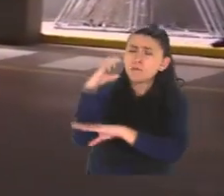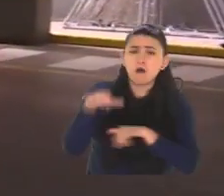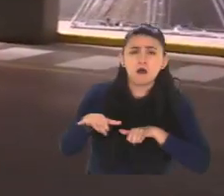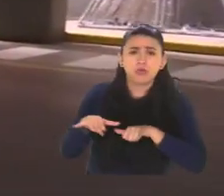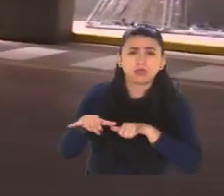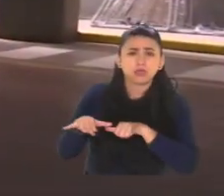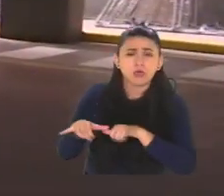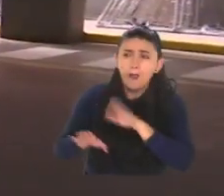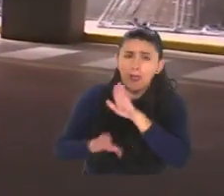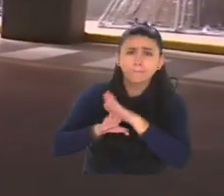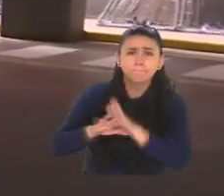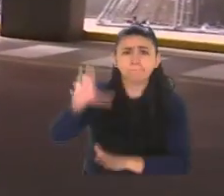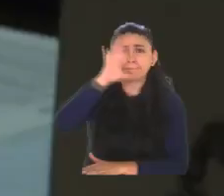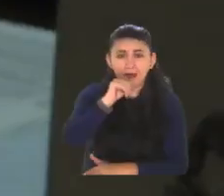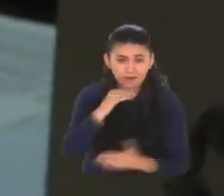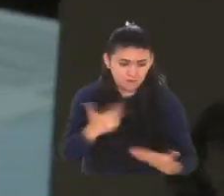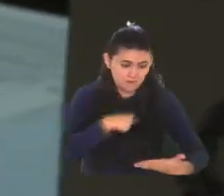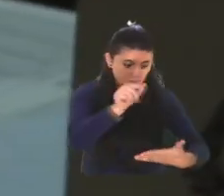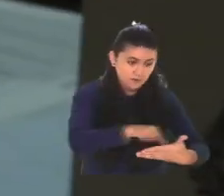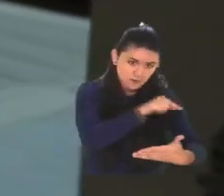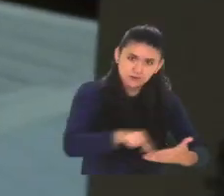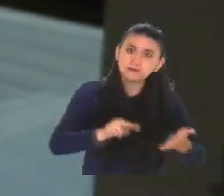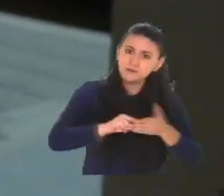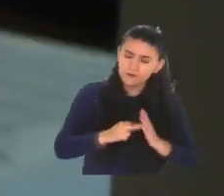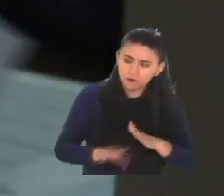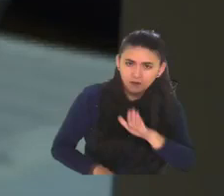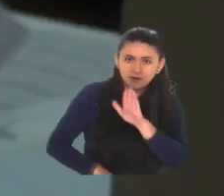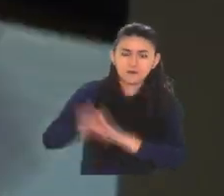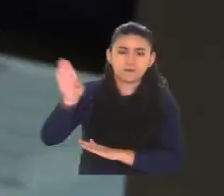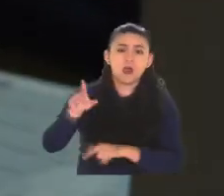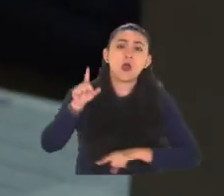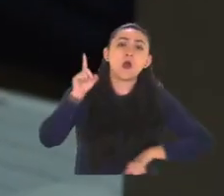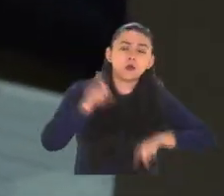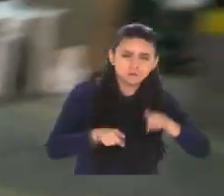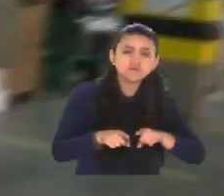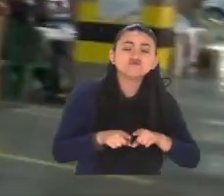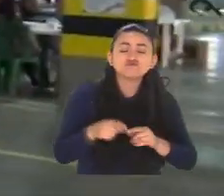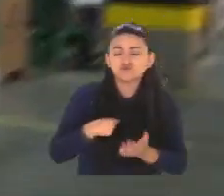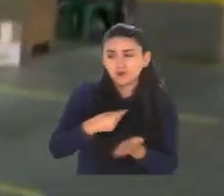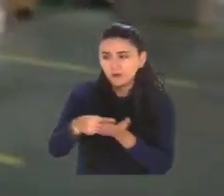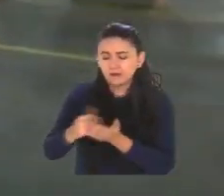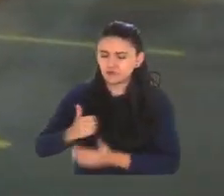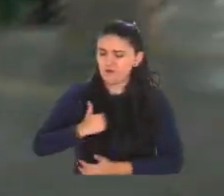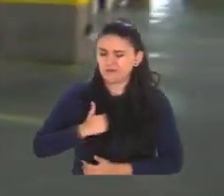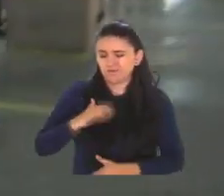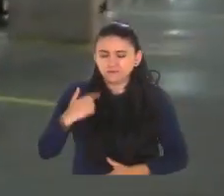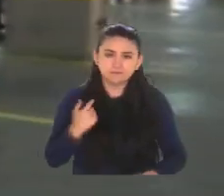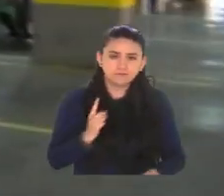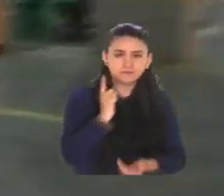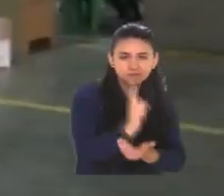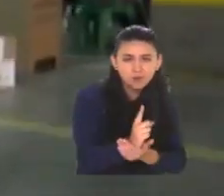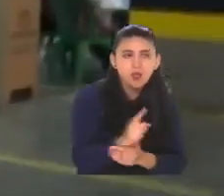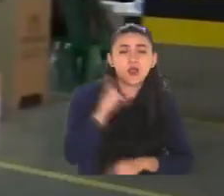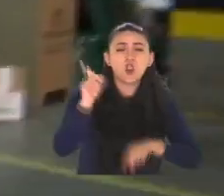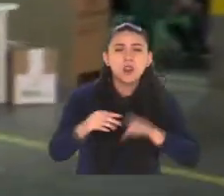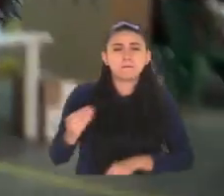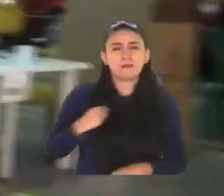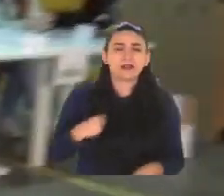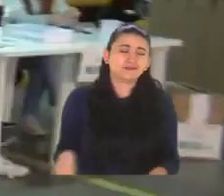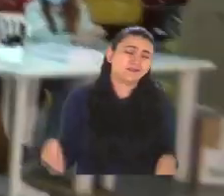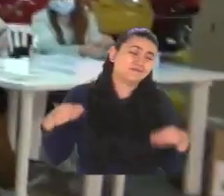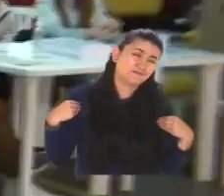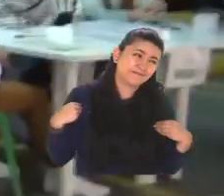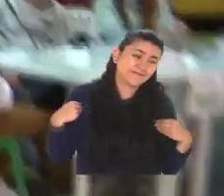estamos haciendo algo por eso unos aprovecharon la vida por el pan y le cumplieron a la democracia otros dejaron la pereza se